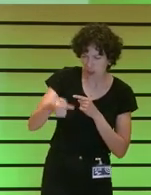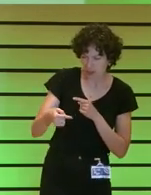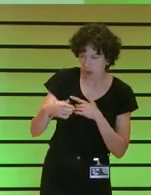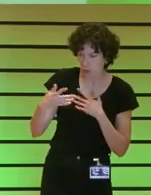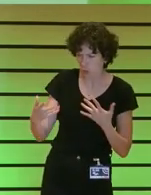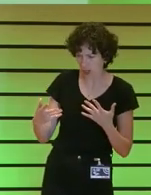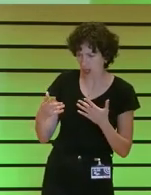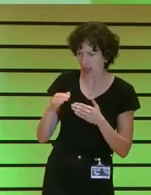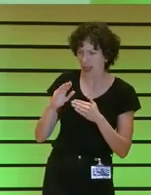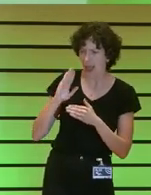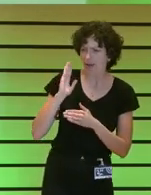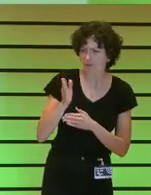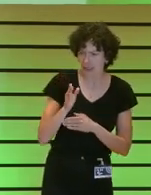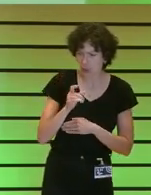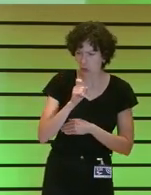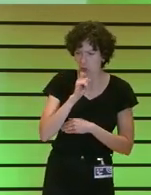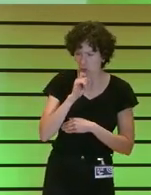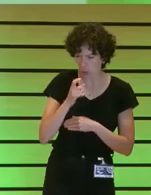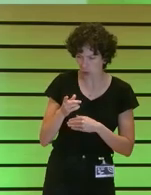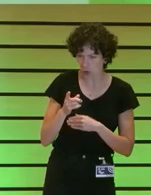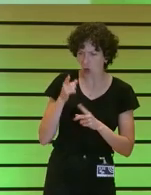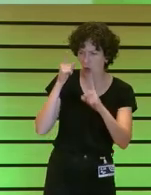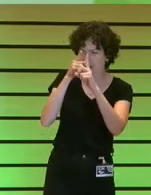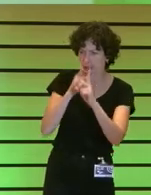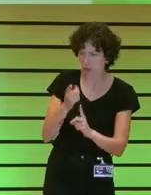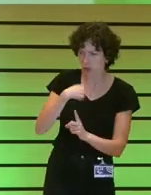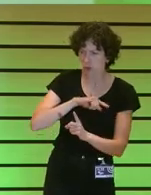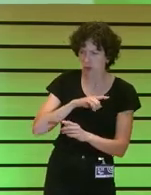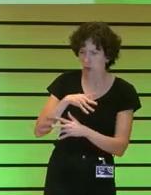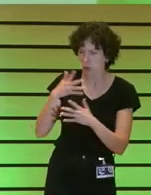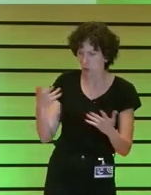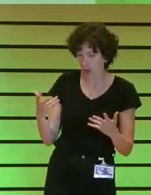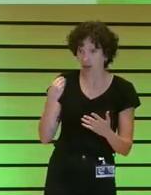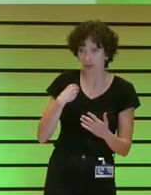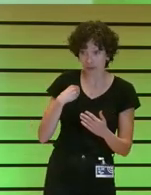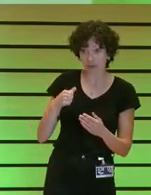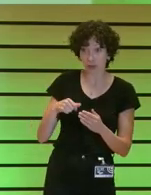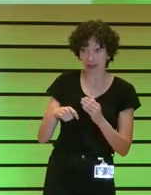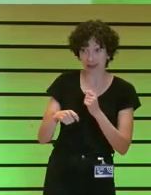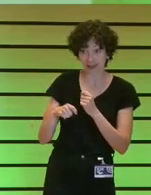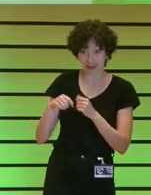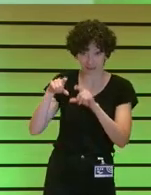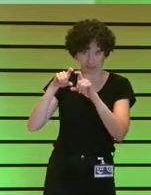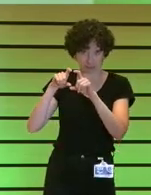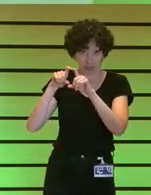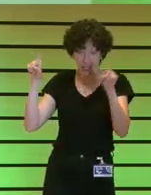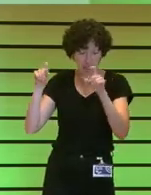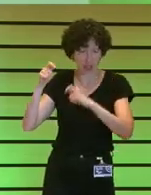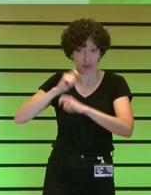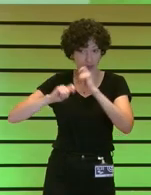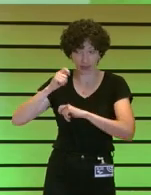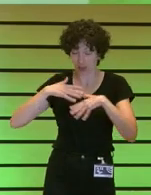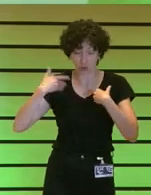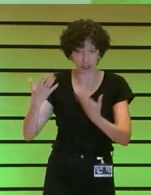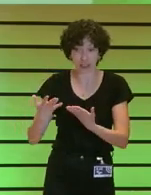medimos los impactos el qué objetivos nos ponemos todo lo que supone desarrollar la estrategia de una entidad tiene que estar dentro de